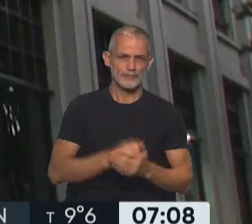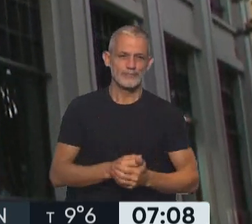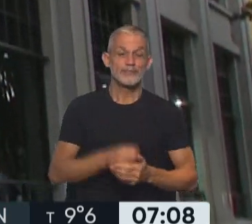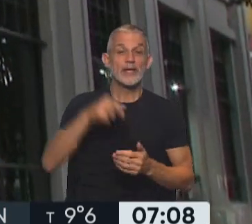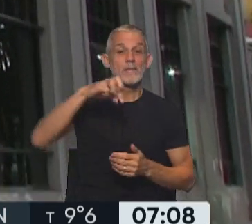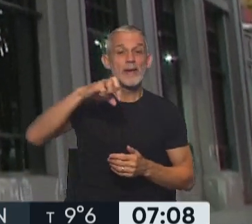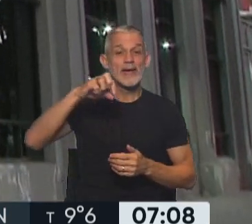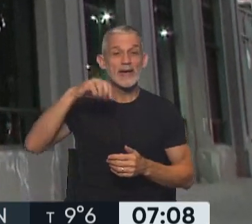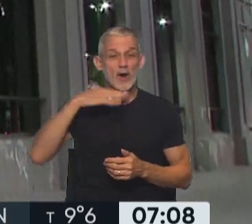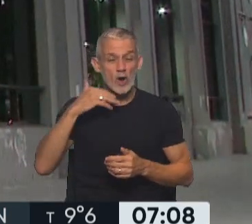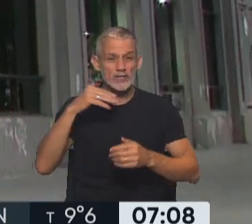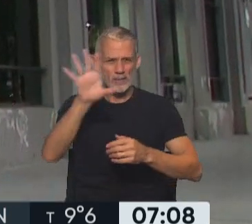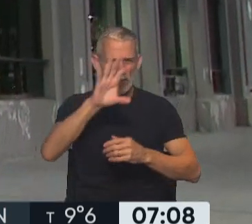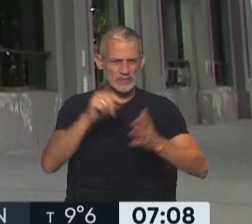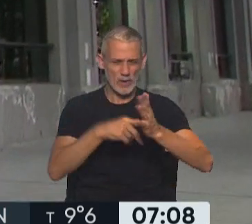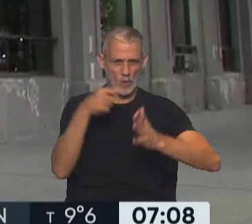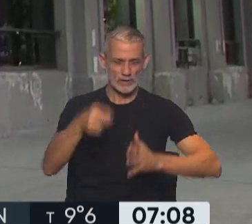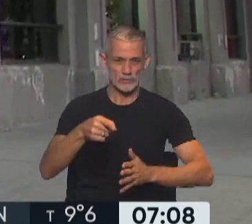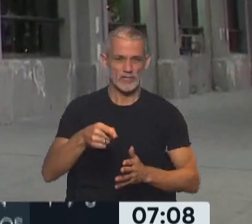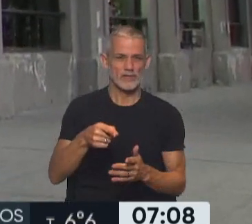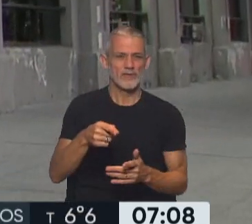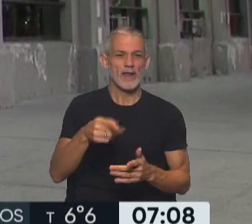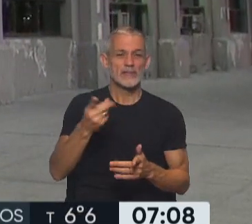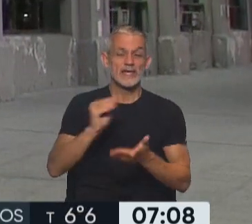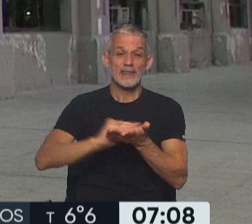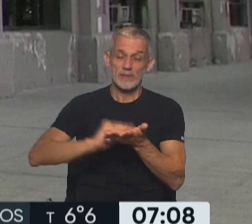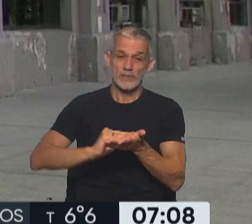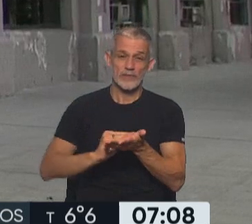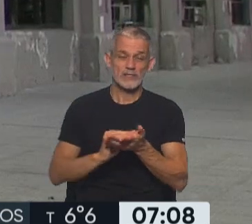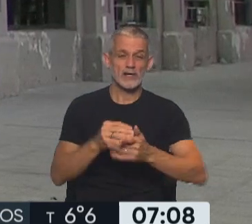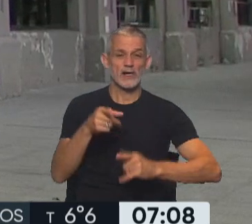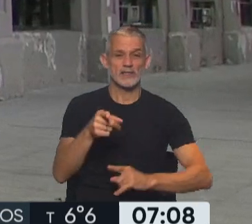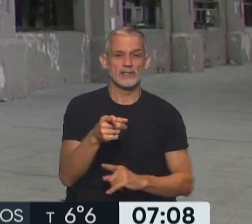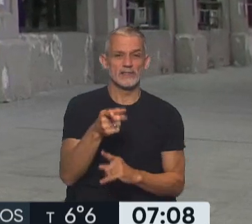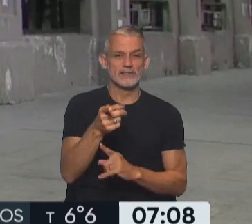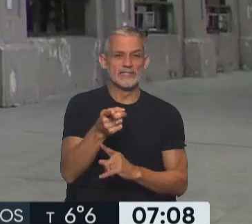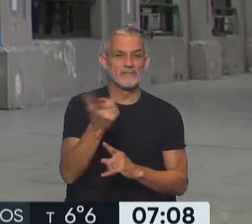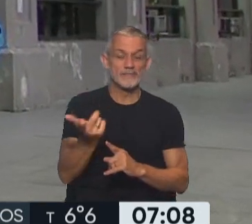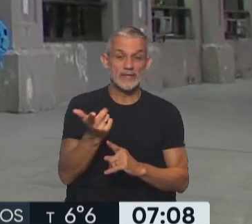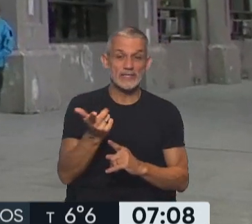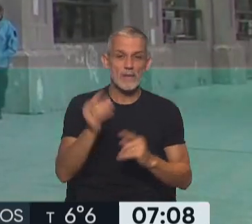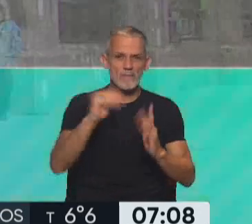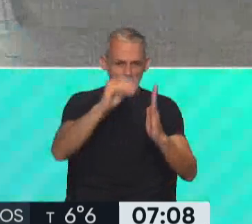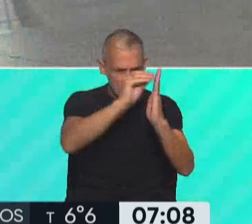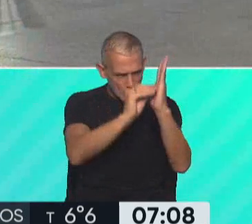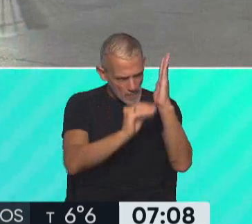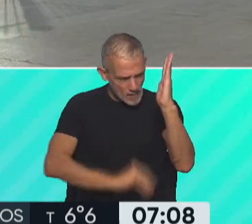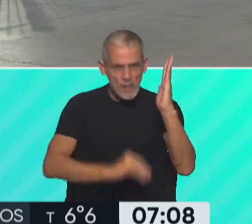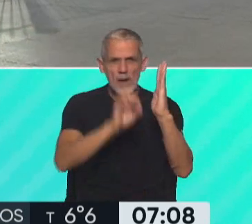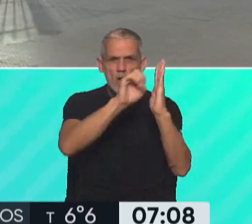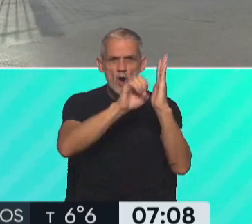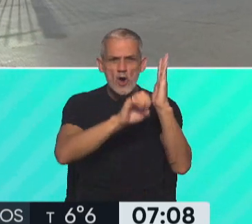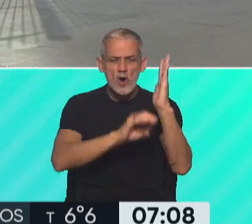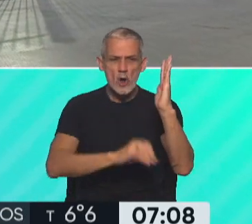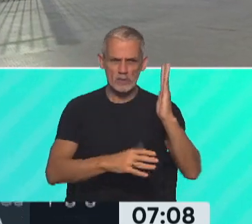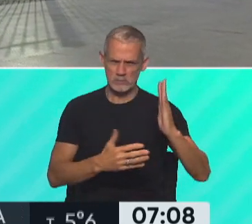del PJ de la provincia de Buenos Aires y también de la Cámara de Diputados. Lo cierto es que, claro, más de una cantidad